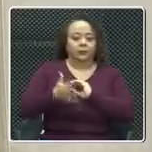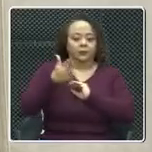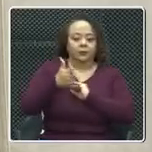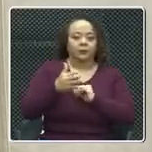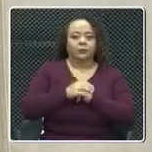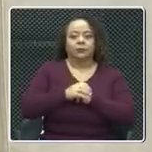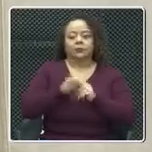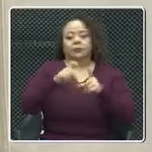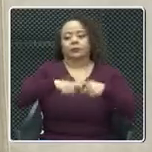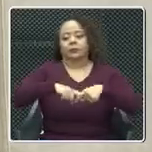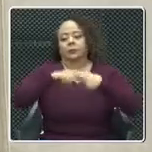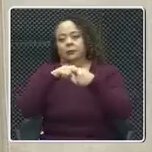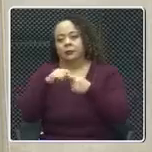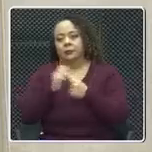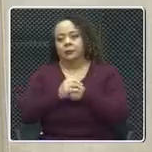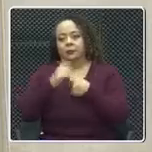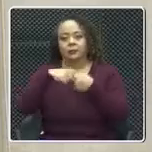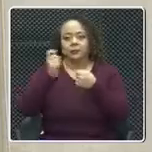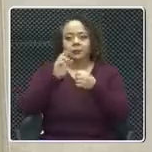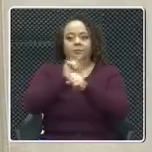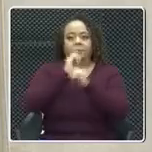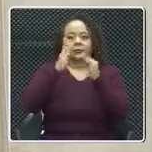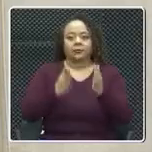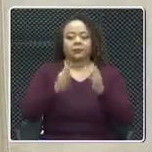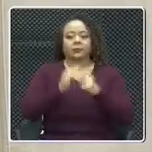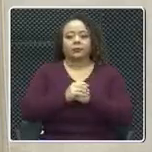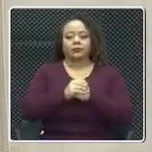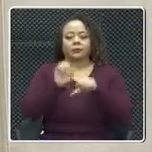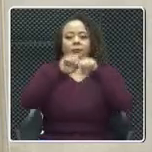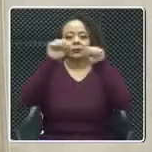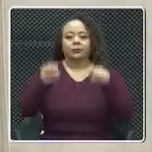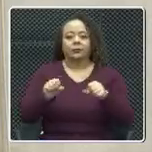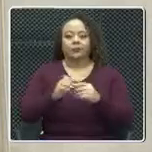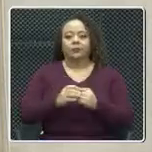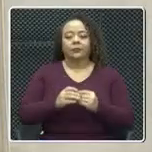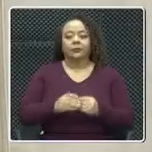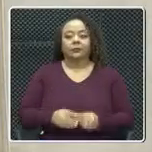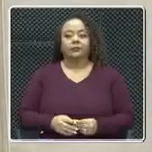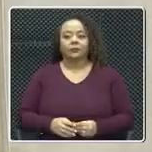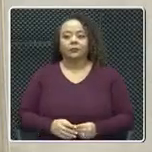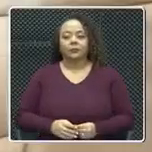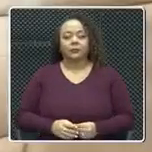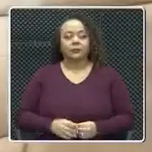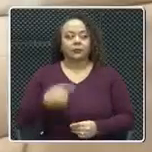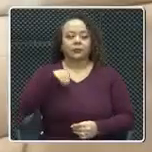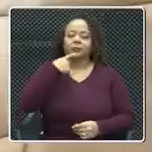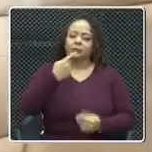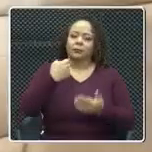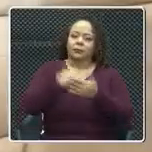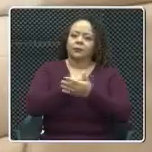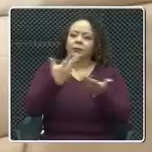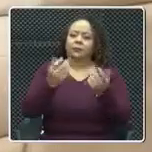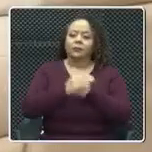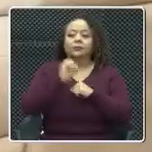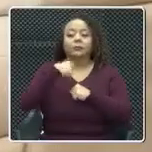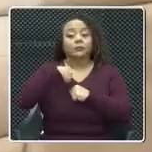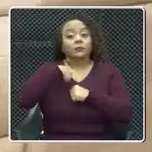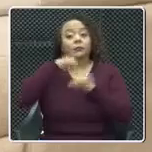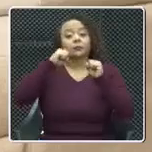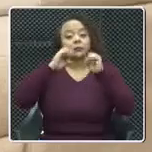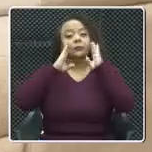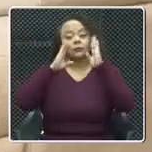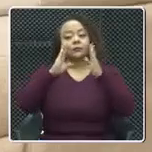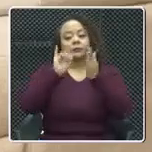queda pegado, que se me sale el usuario cada rato, el sistema, ¿verdad? Y uno decía, fue pucha, que yo puedo entender, ¿verdad?